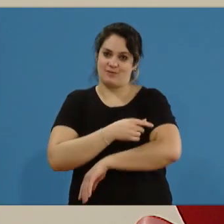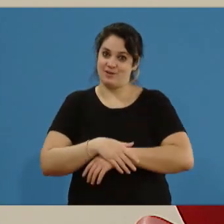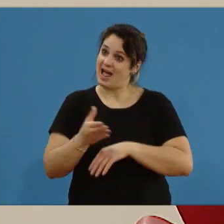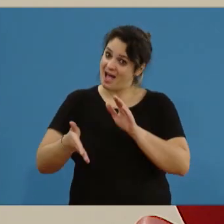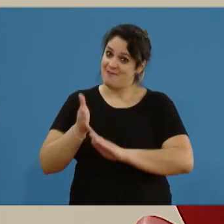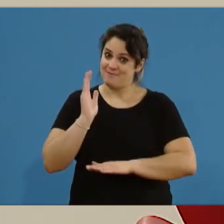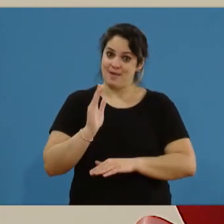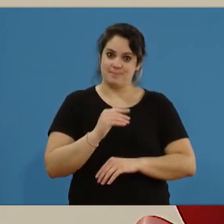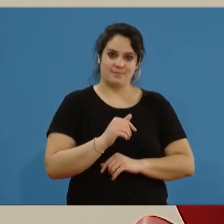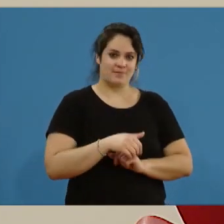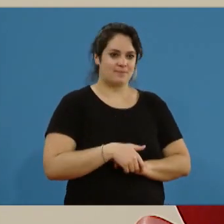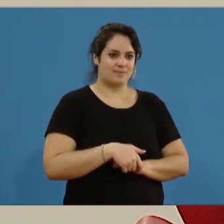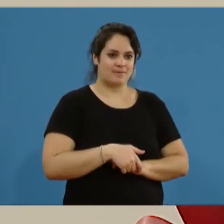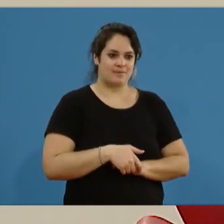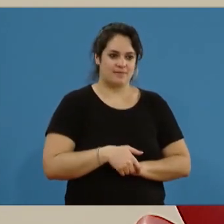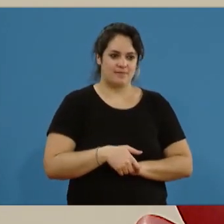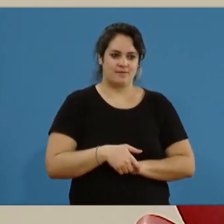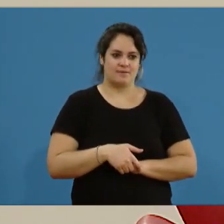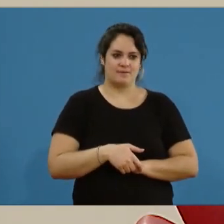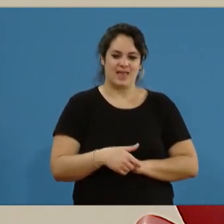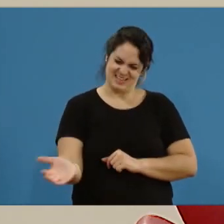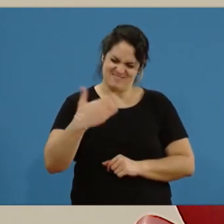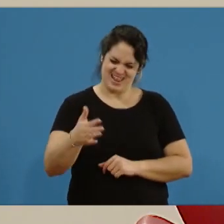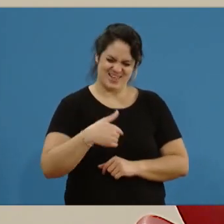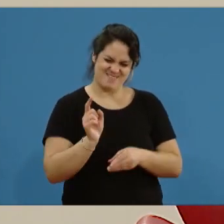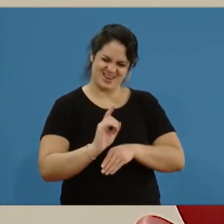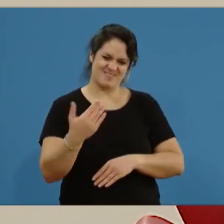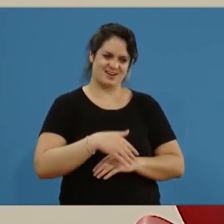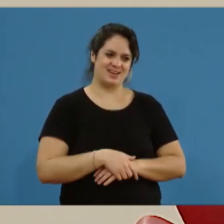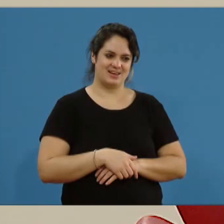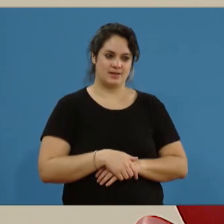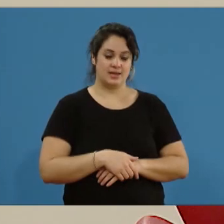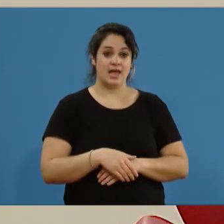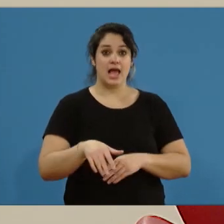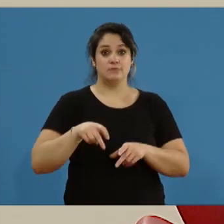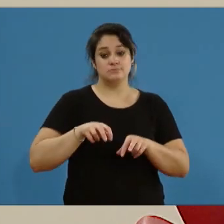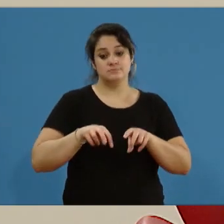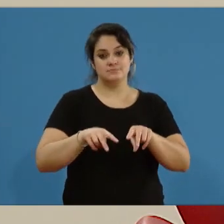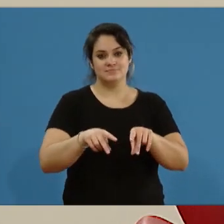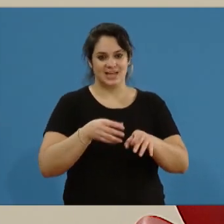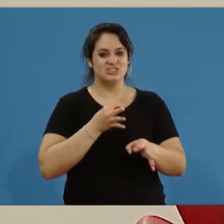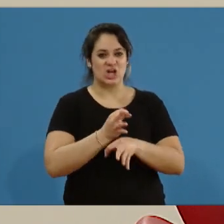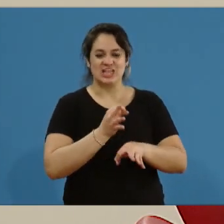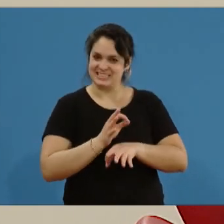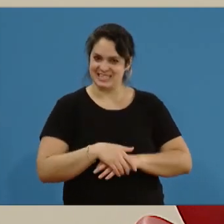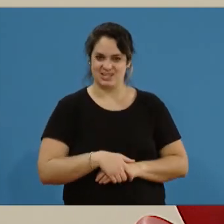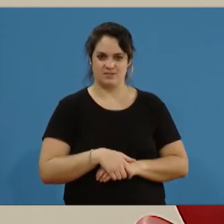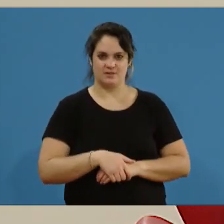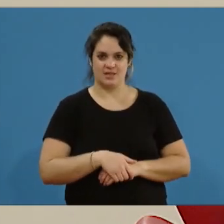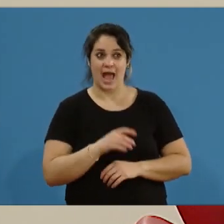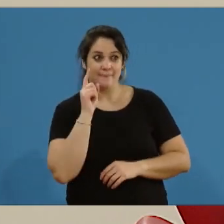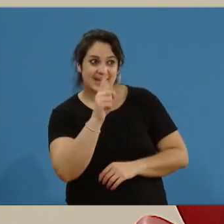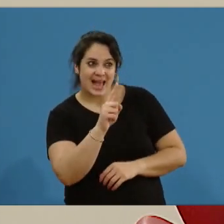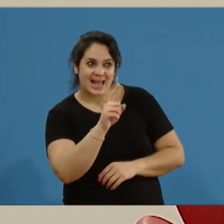Vamos, Natacha. Vení, Raffles, que en el camino te empiezo a enseñar.